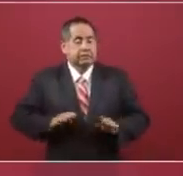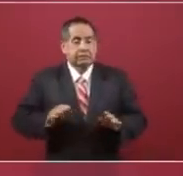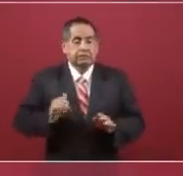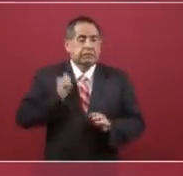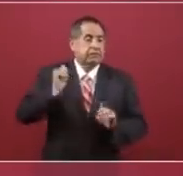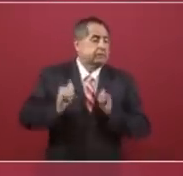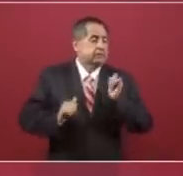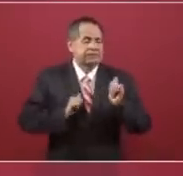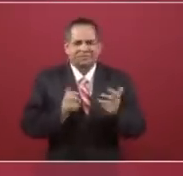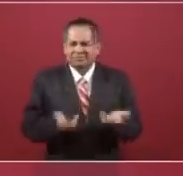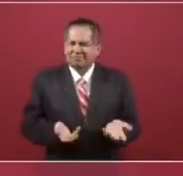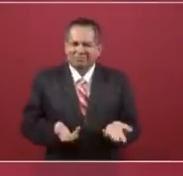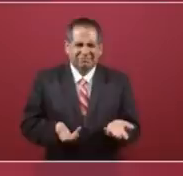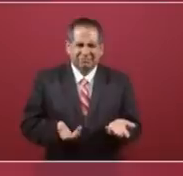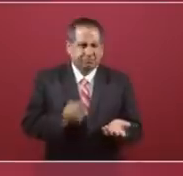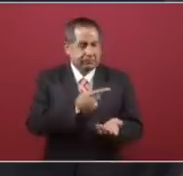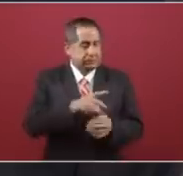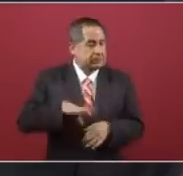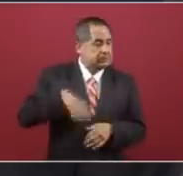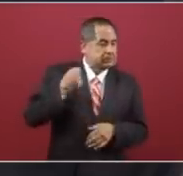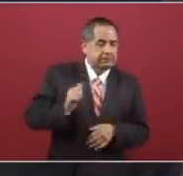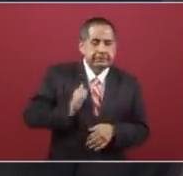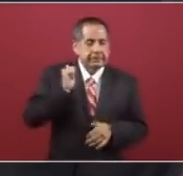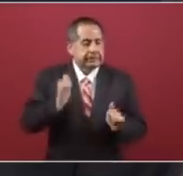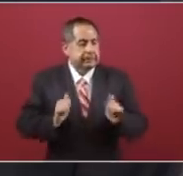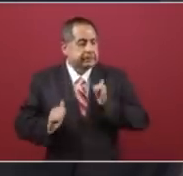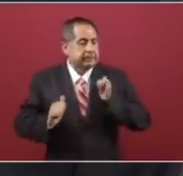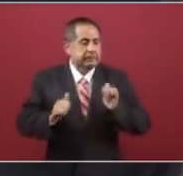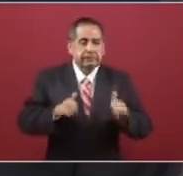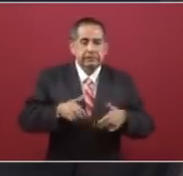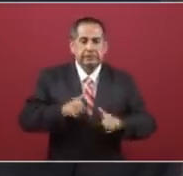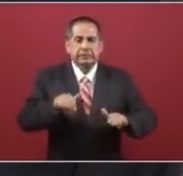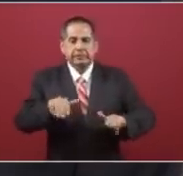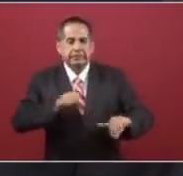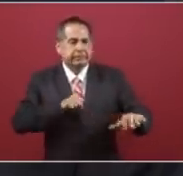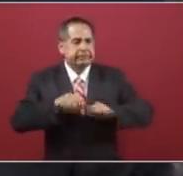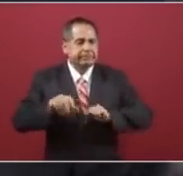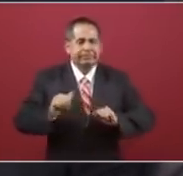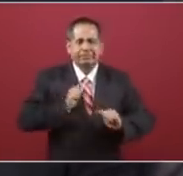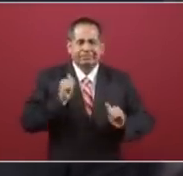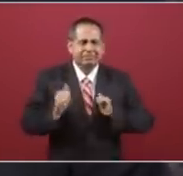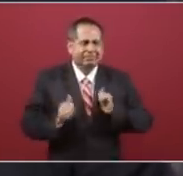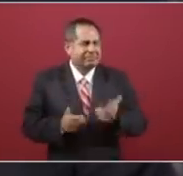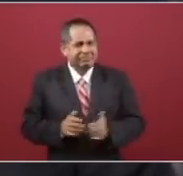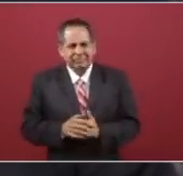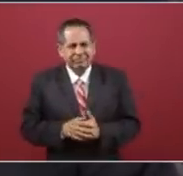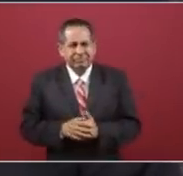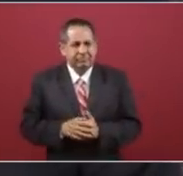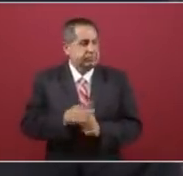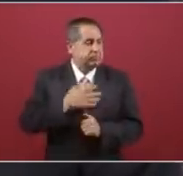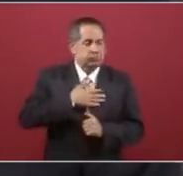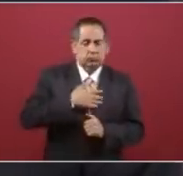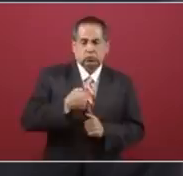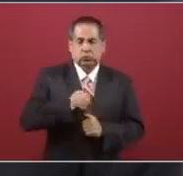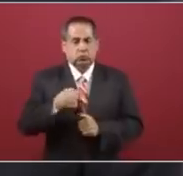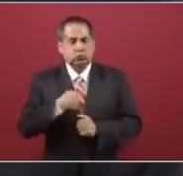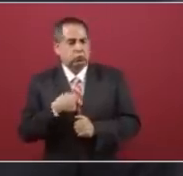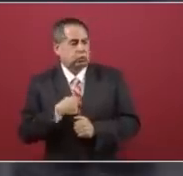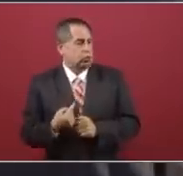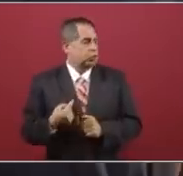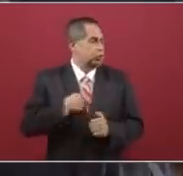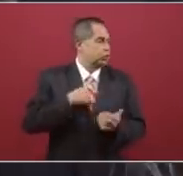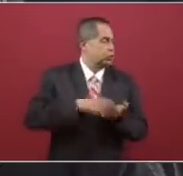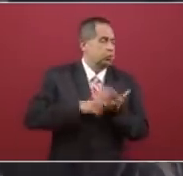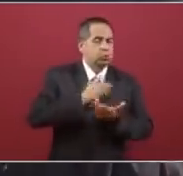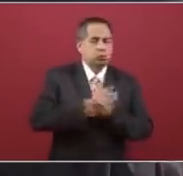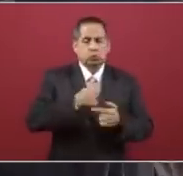forma de sacar provecho en lo personal, los mueve el individualismo y